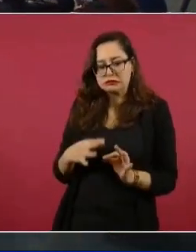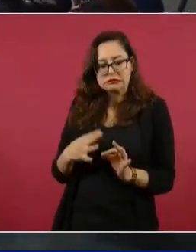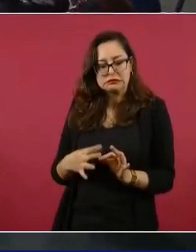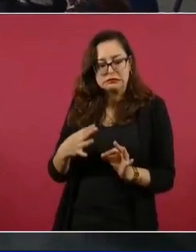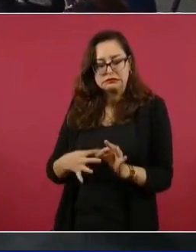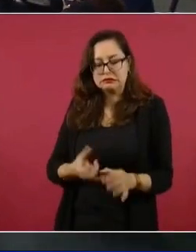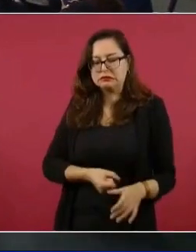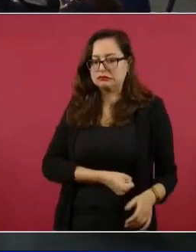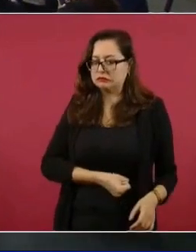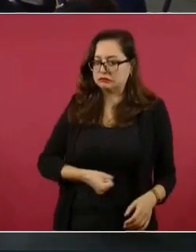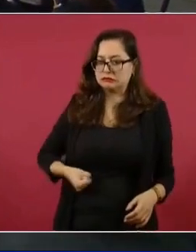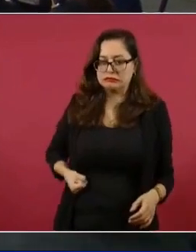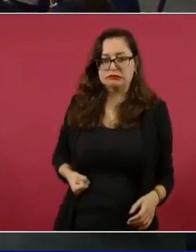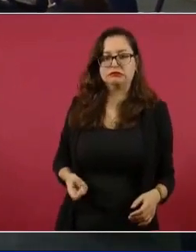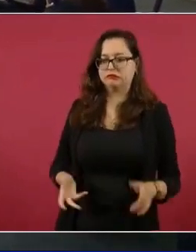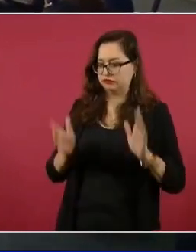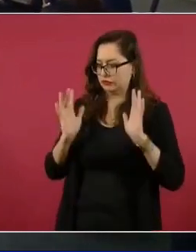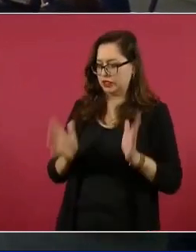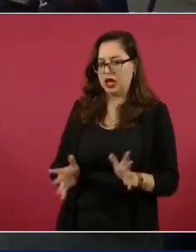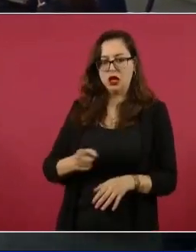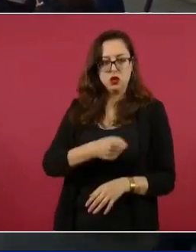se apriete